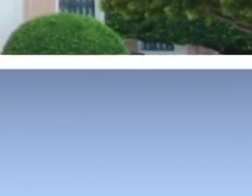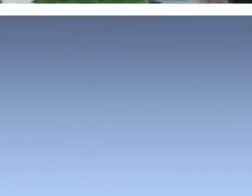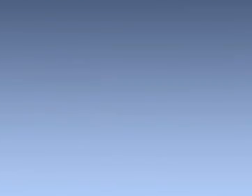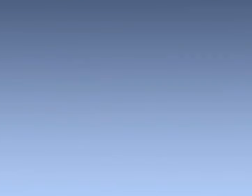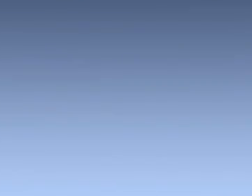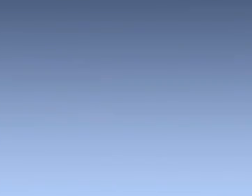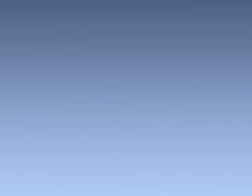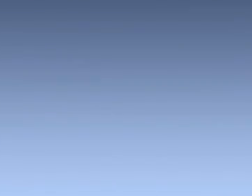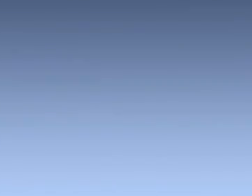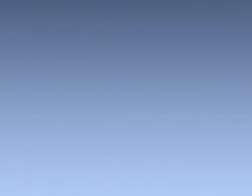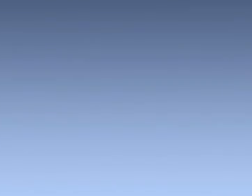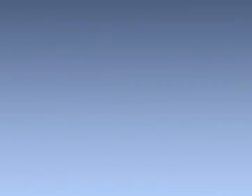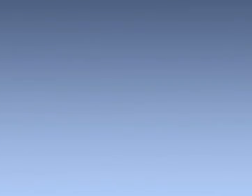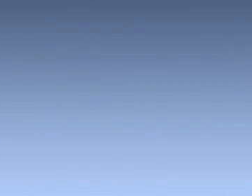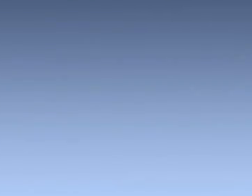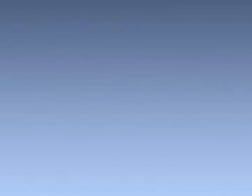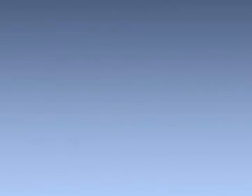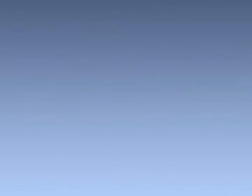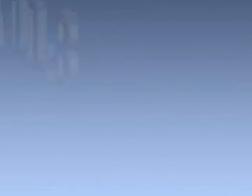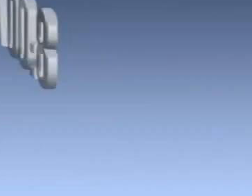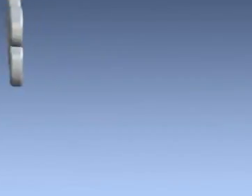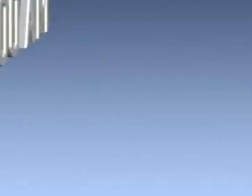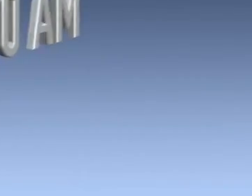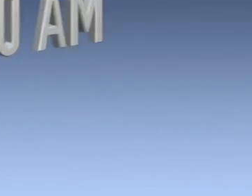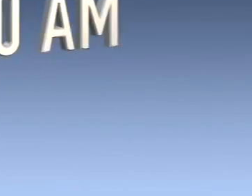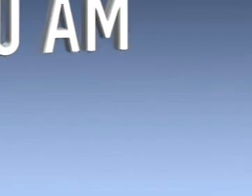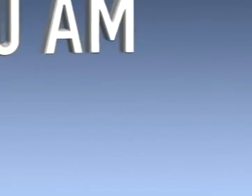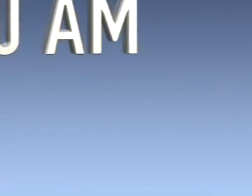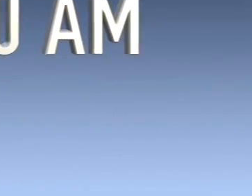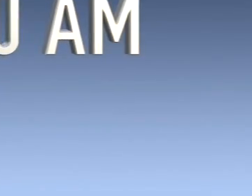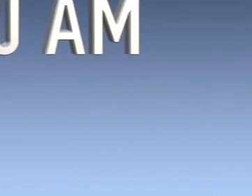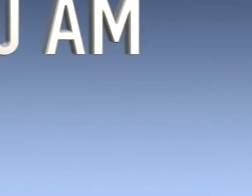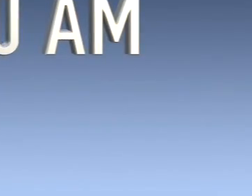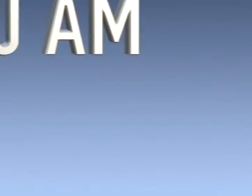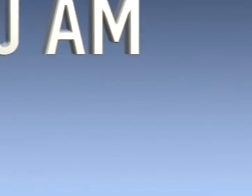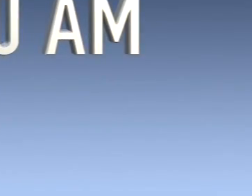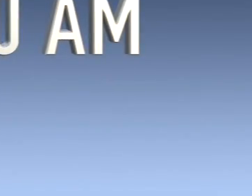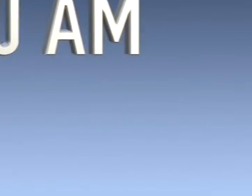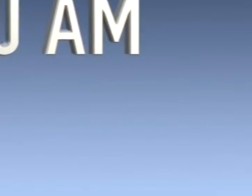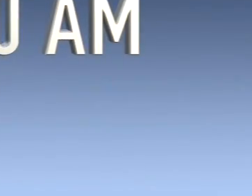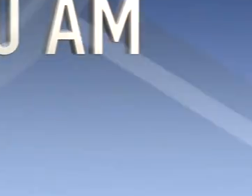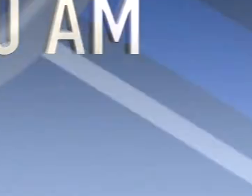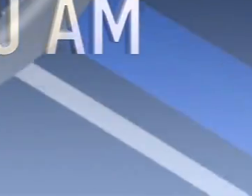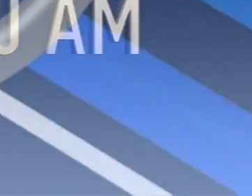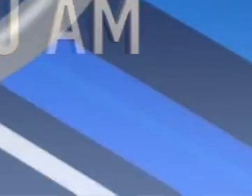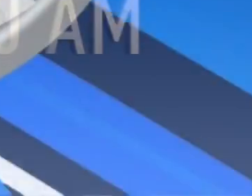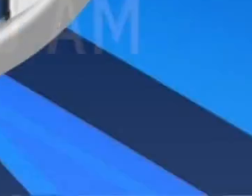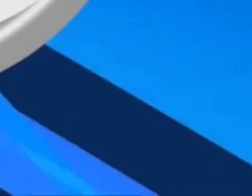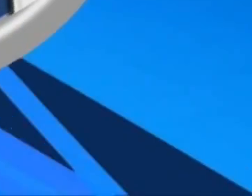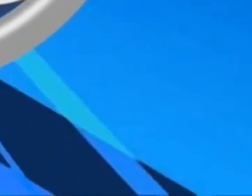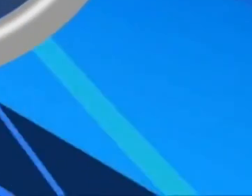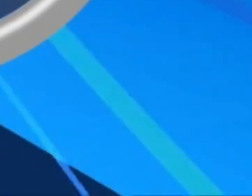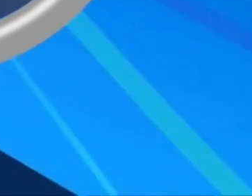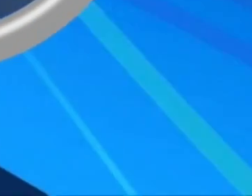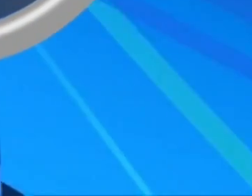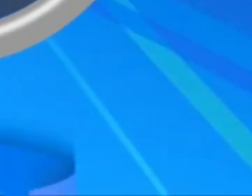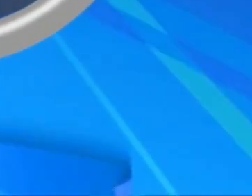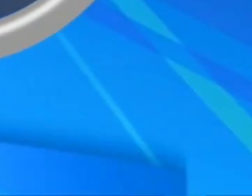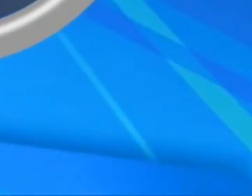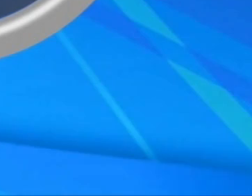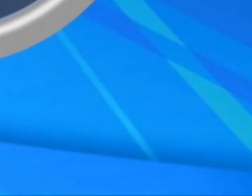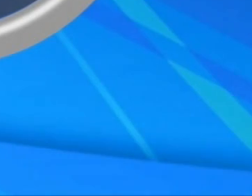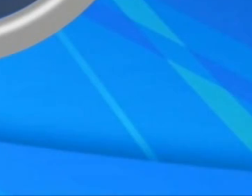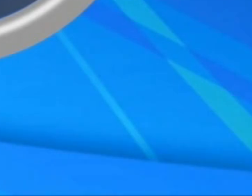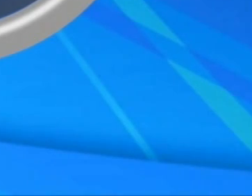desde el Parlamento, martes y jueves a las 8 de la mañana por Asamblea TV,